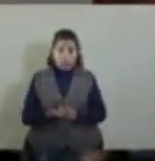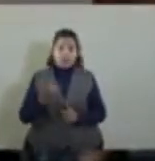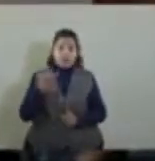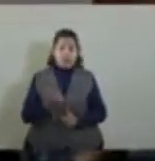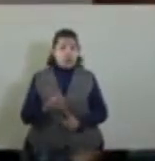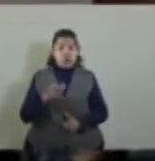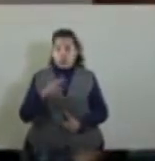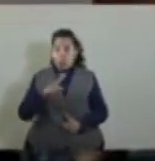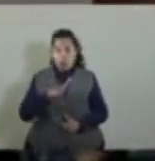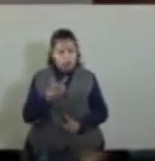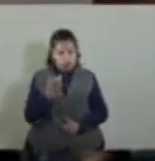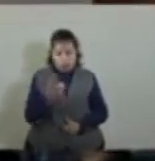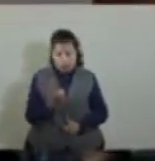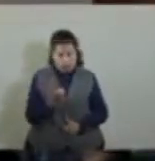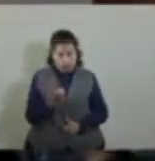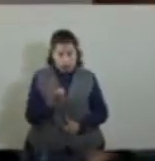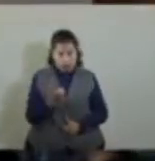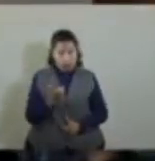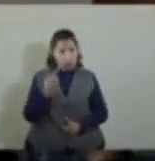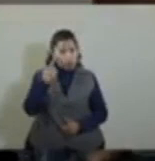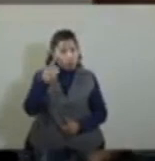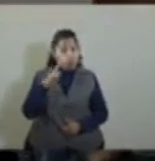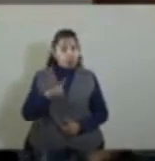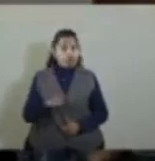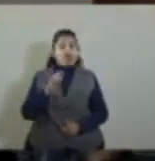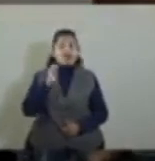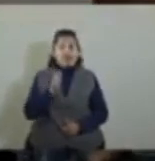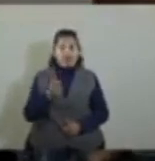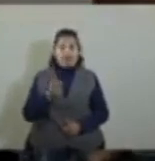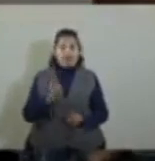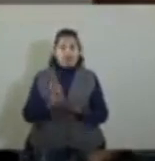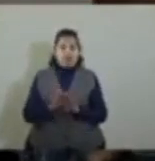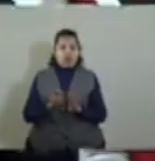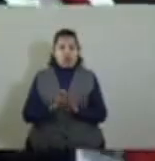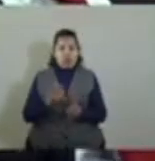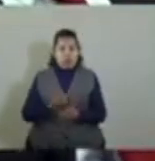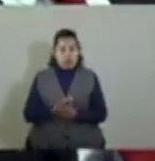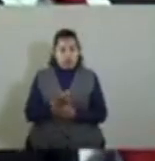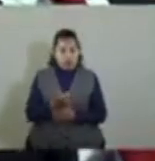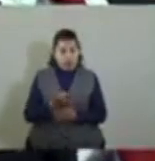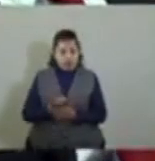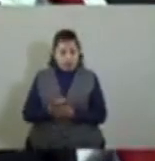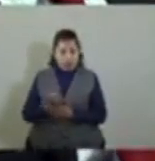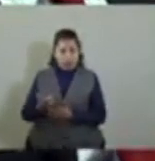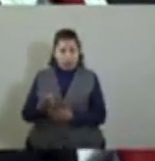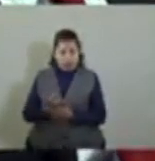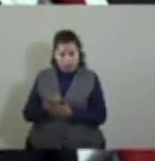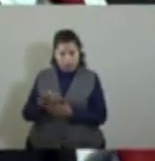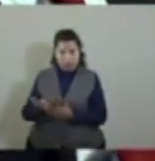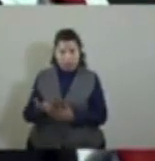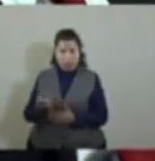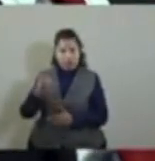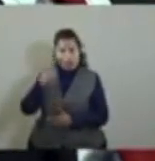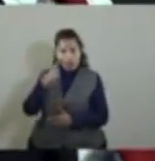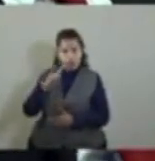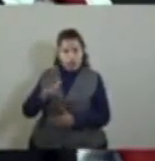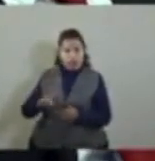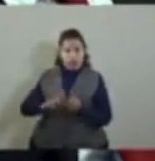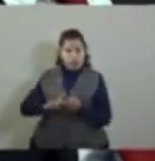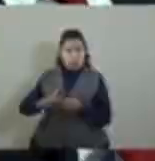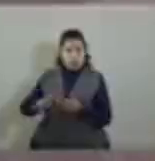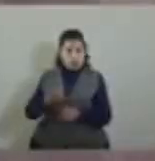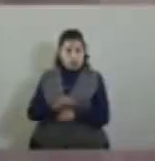recurso económico para solventar el pago de salario de la próxima semana.